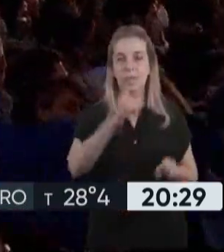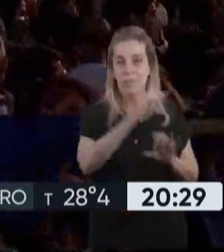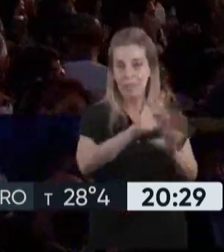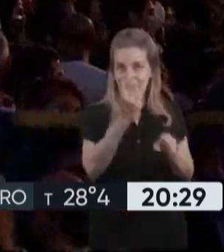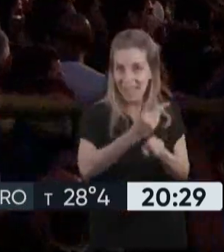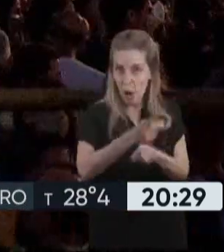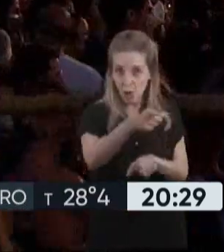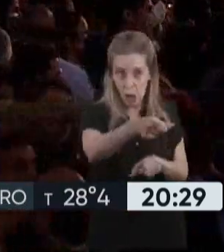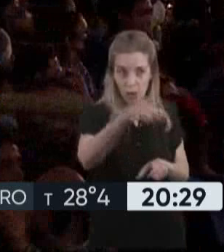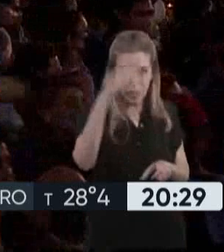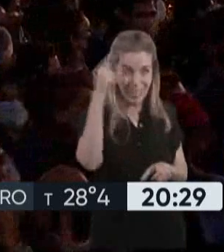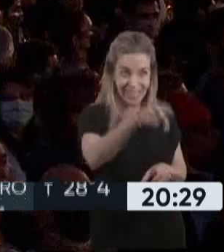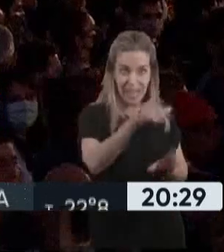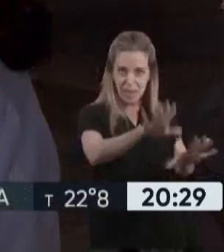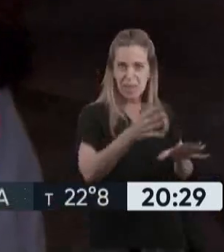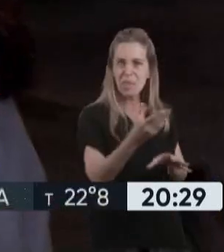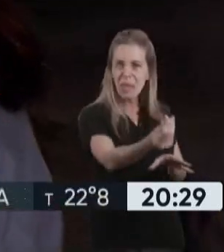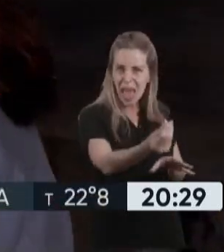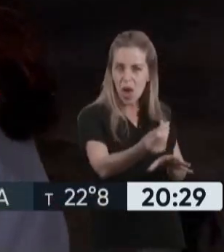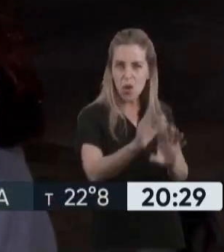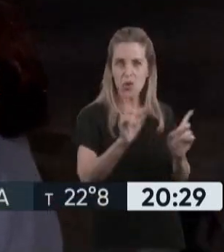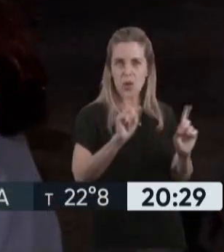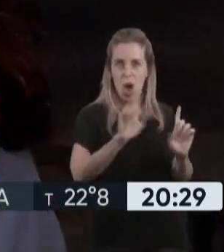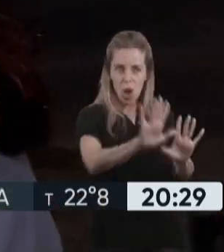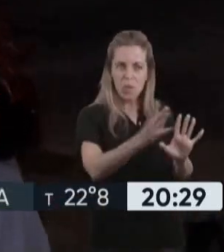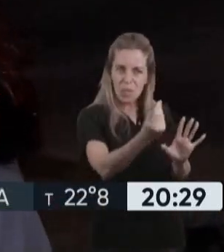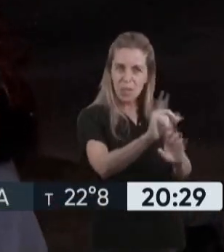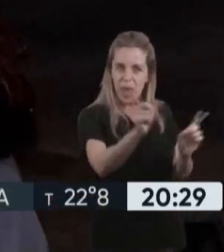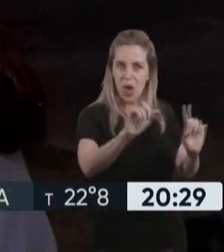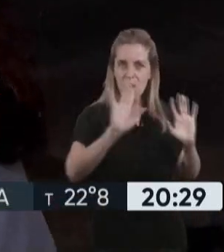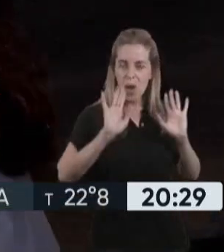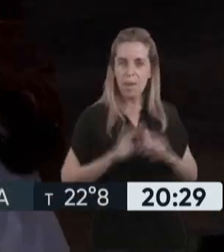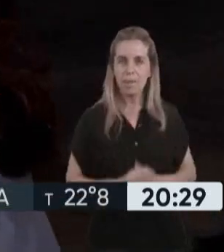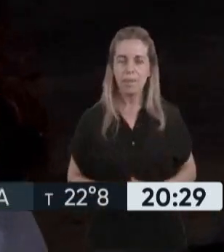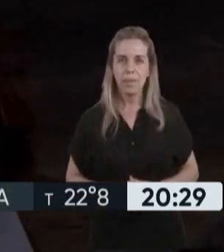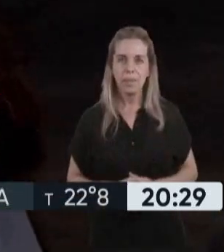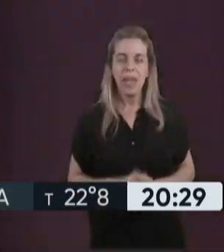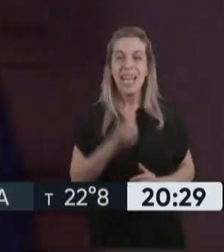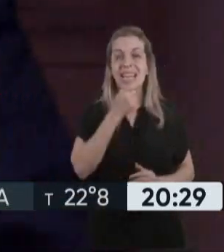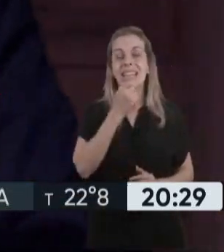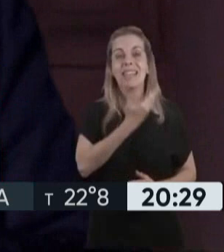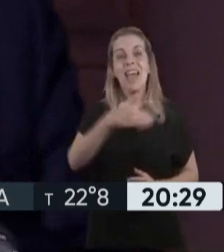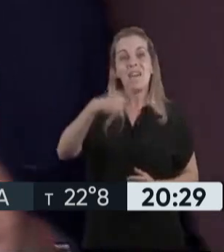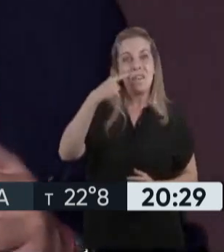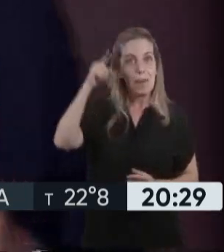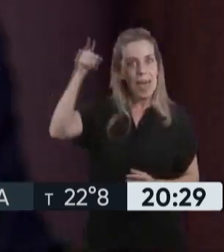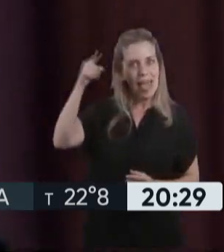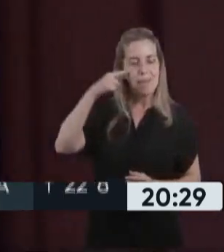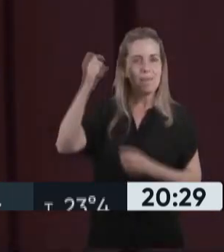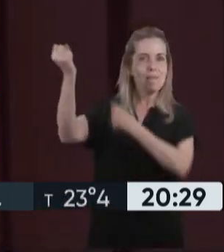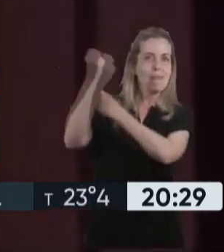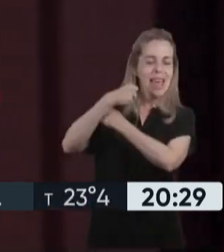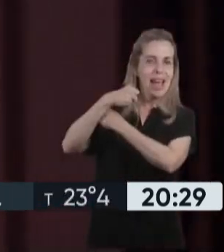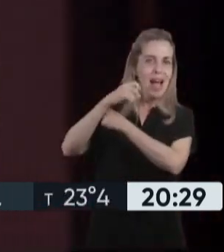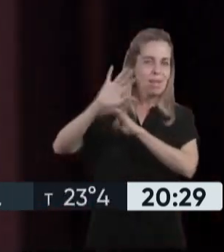Segundo, Cristina, no tengas miedo, no tengas miedo, que si el Fondo Monetario me suelta la